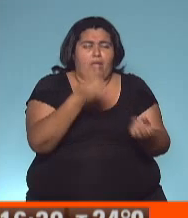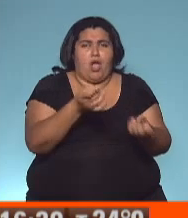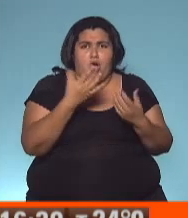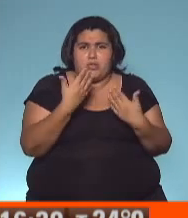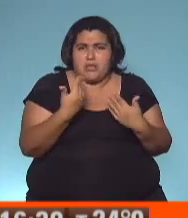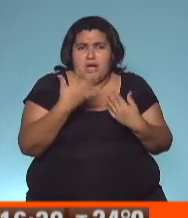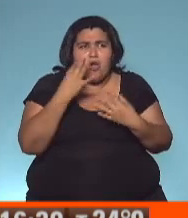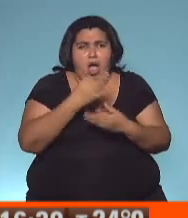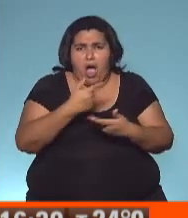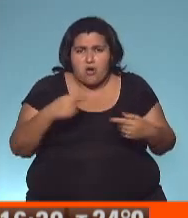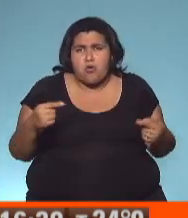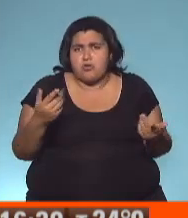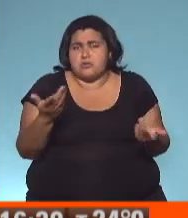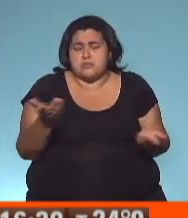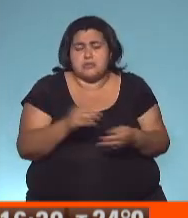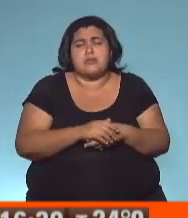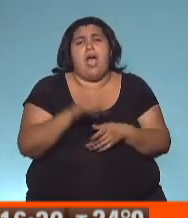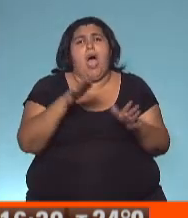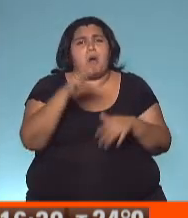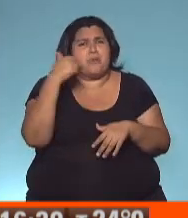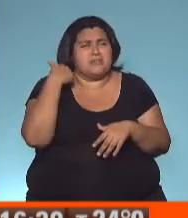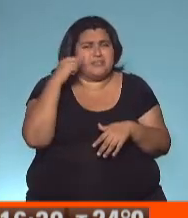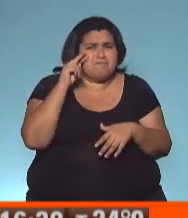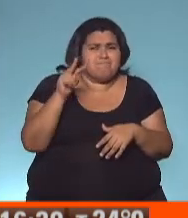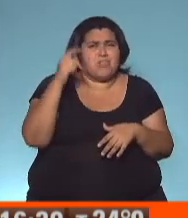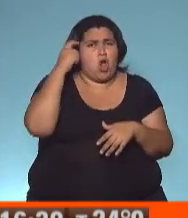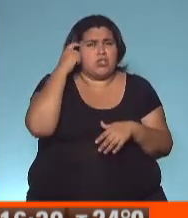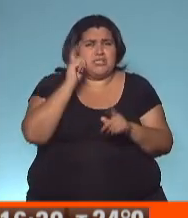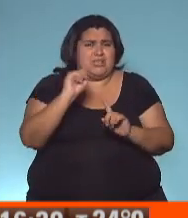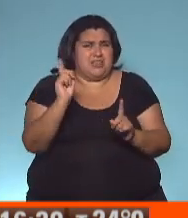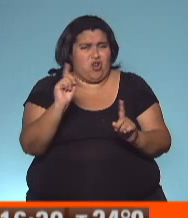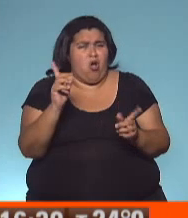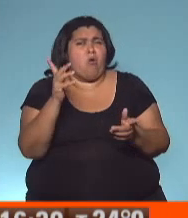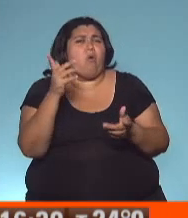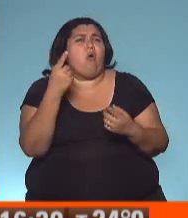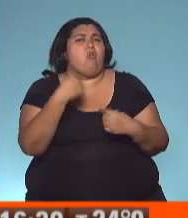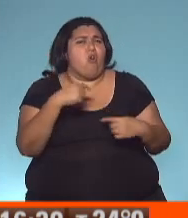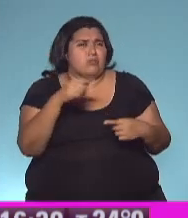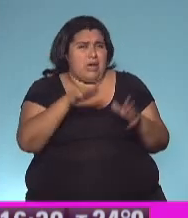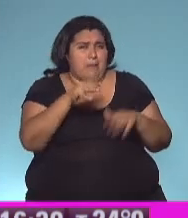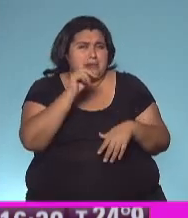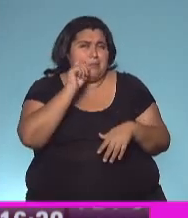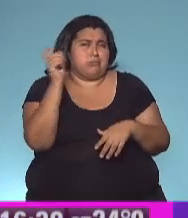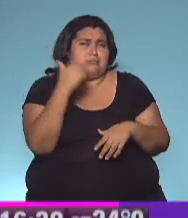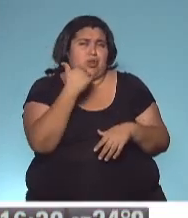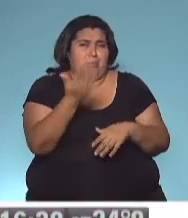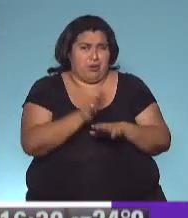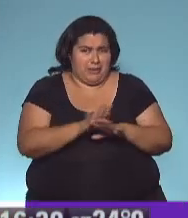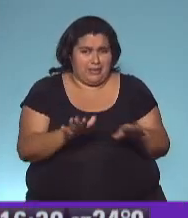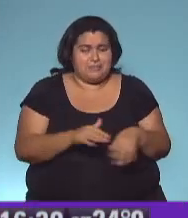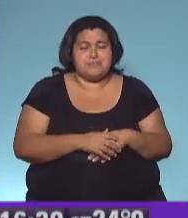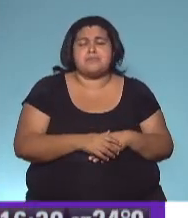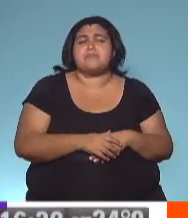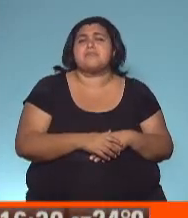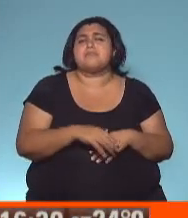y bueno, a veces no tomamos conciencia y no todos hacen las cosas como las deberían hacer. Chiqui, ¿tiene una